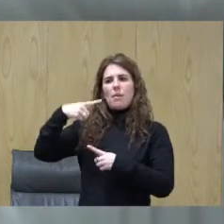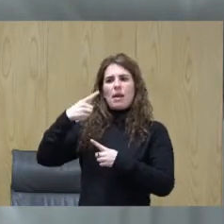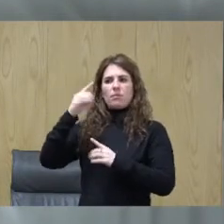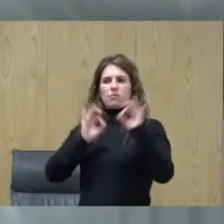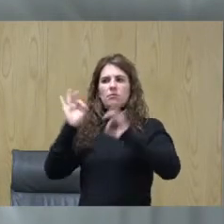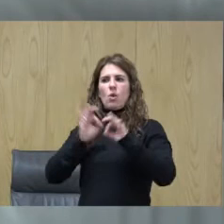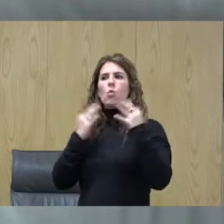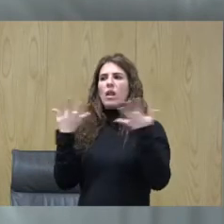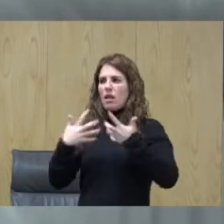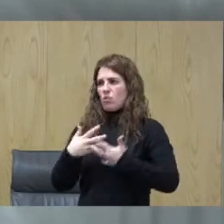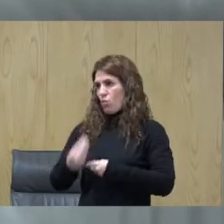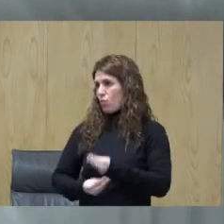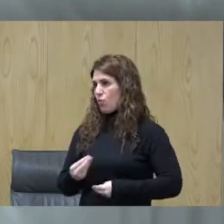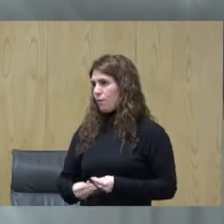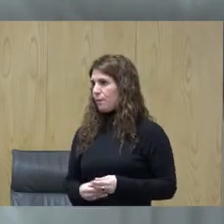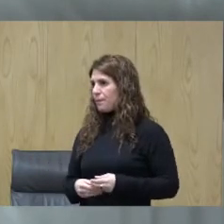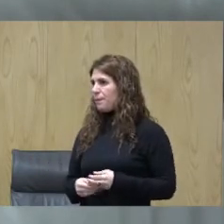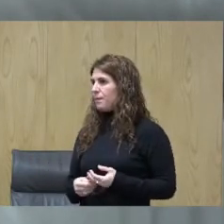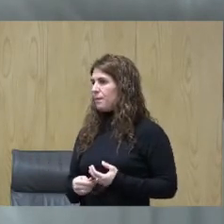textos, ¿no?